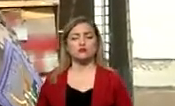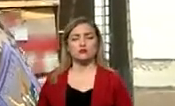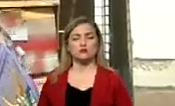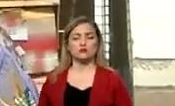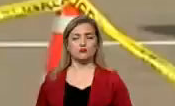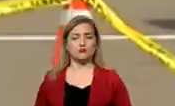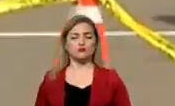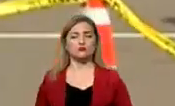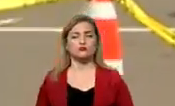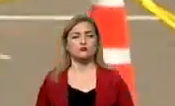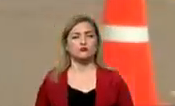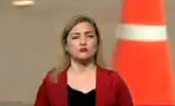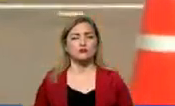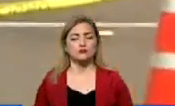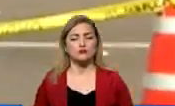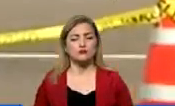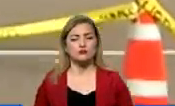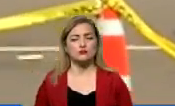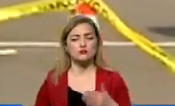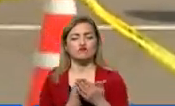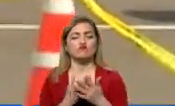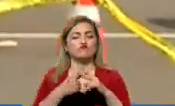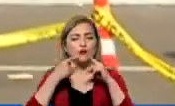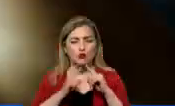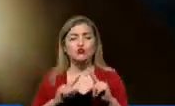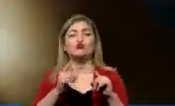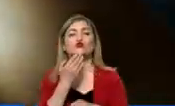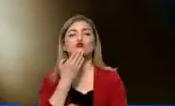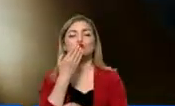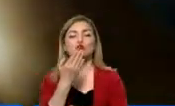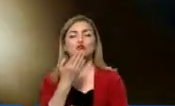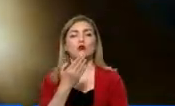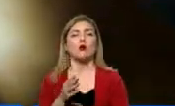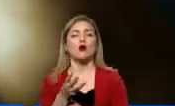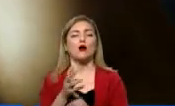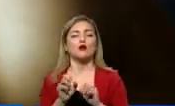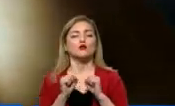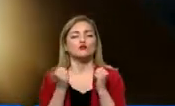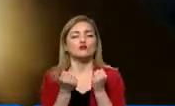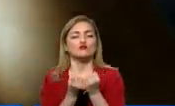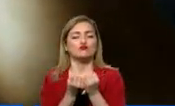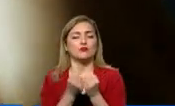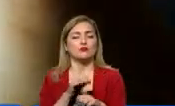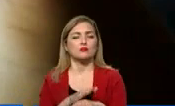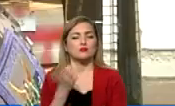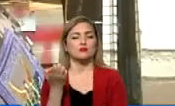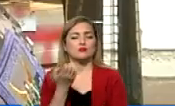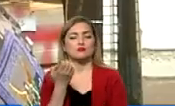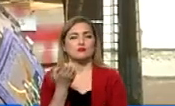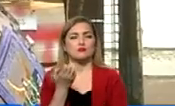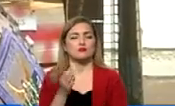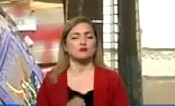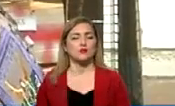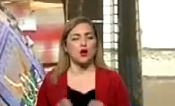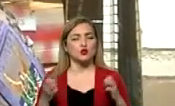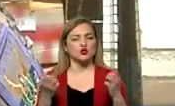tipo pirotécnico. Esta vez, esta iniciativa será difundida mediante medios electrónicos debido a la emergencia sanitaria. He realizado